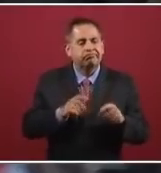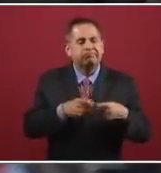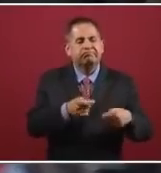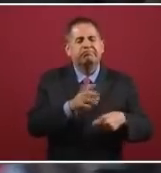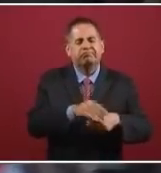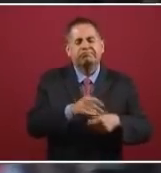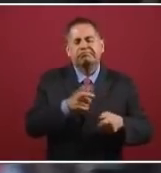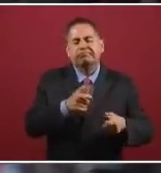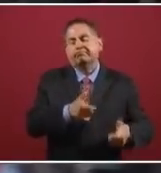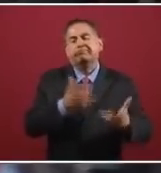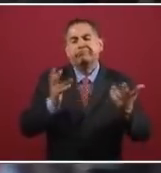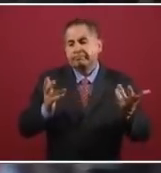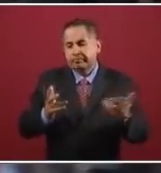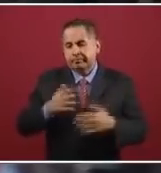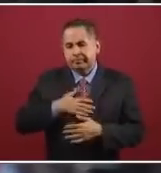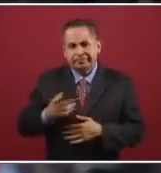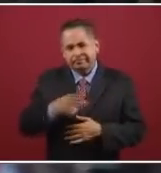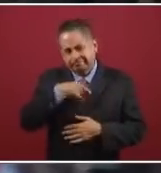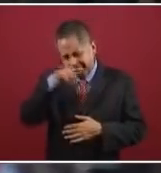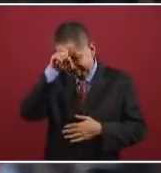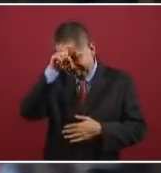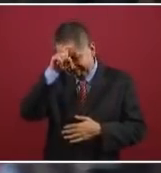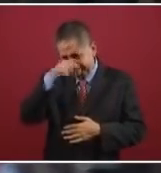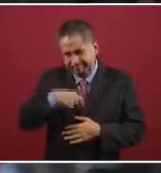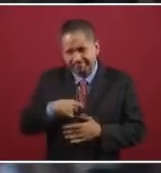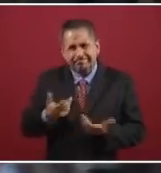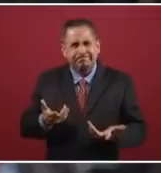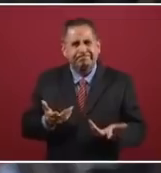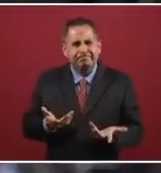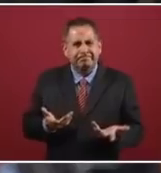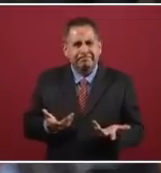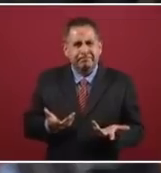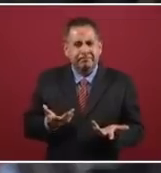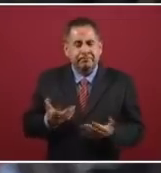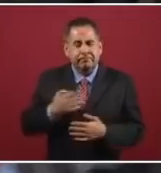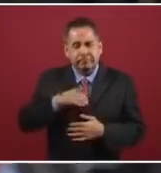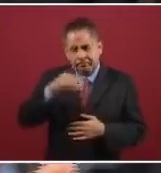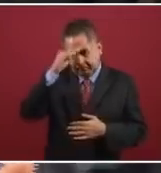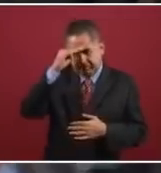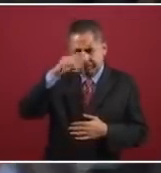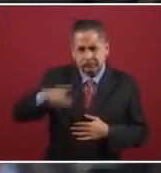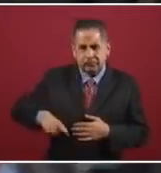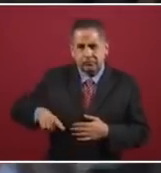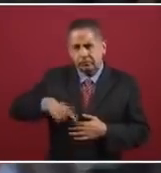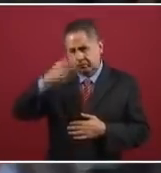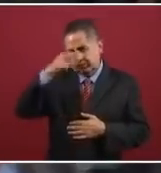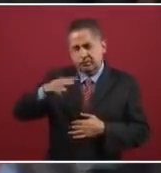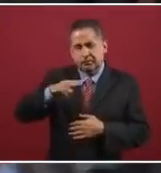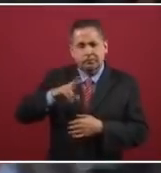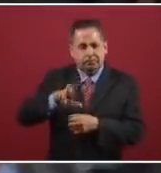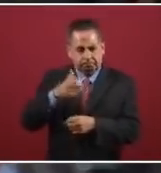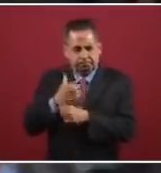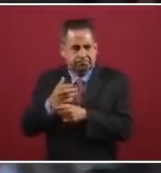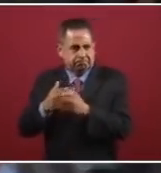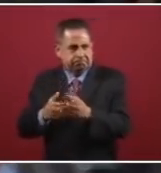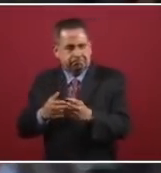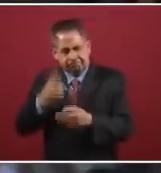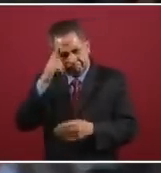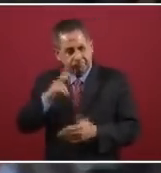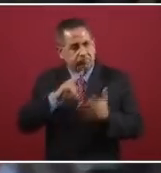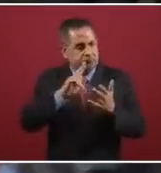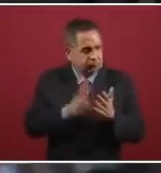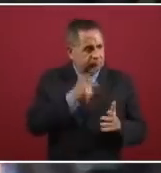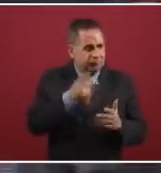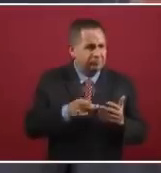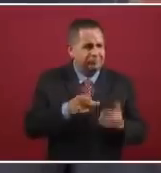Pero pues la pregunta que yo me hago es, ¿qué está pensando el gobierno de la República para evitar que se